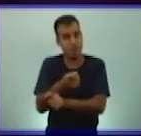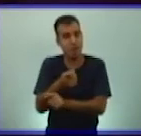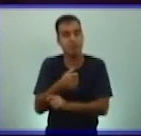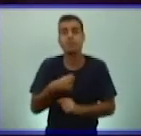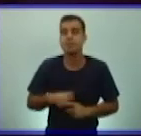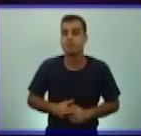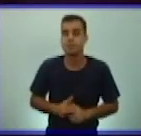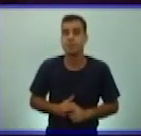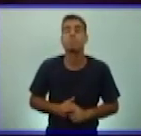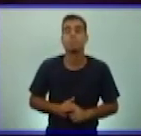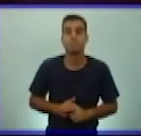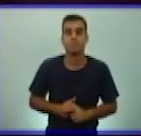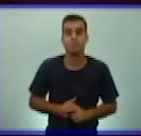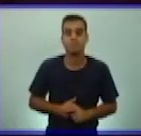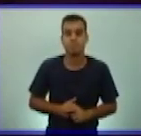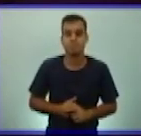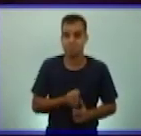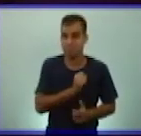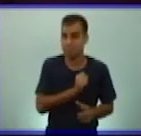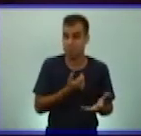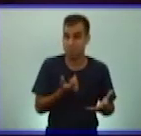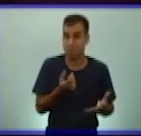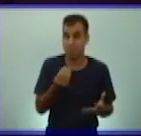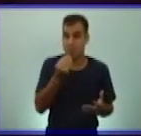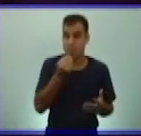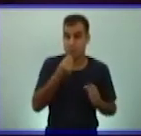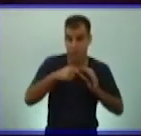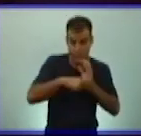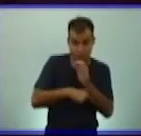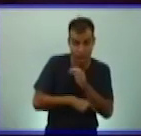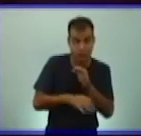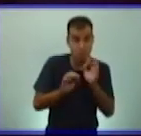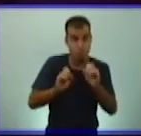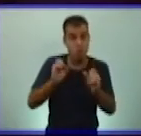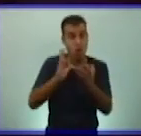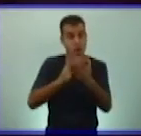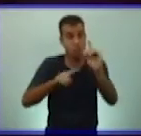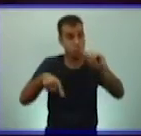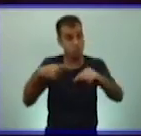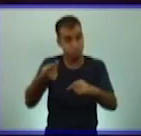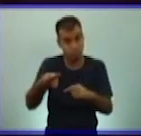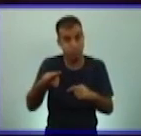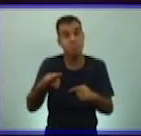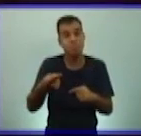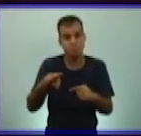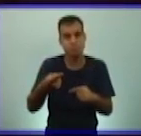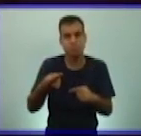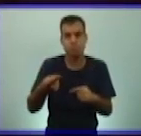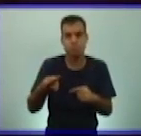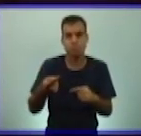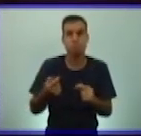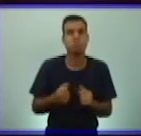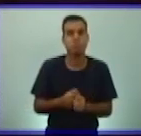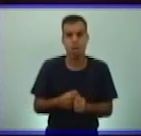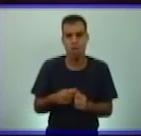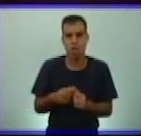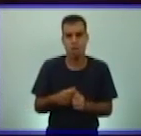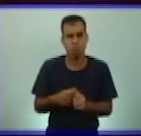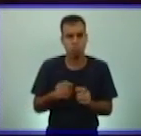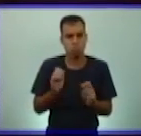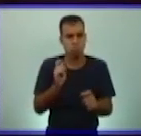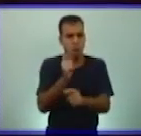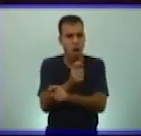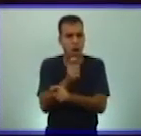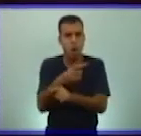También queremos que para reforzar o apoyar la próxima clase que daríamos conjuntamente con ustedes hagan